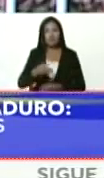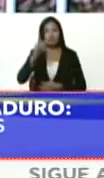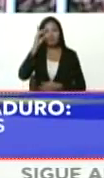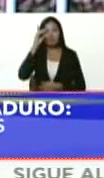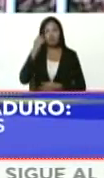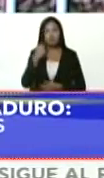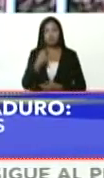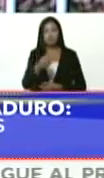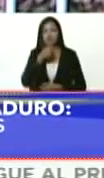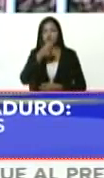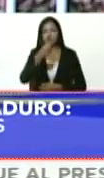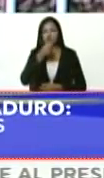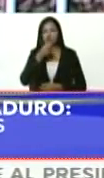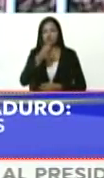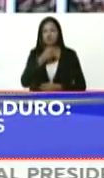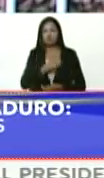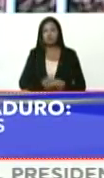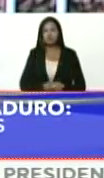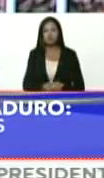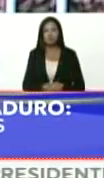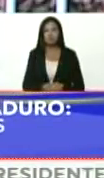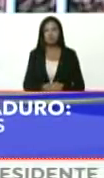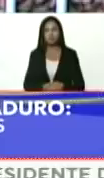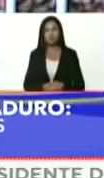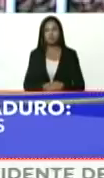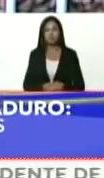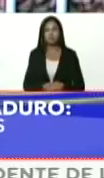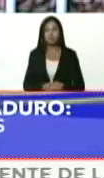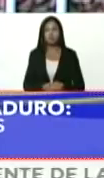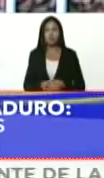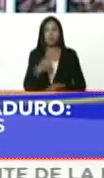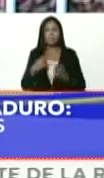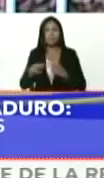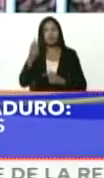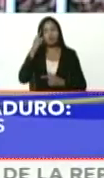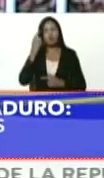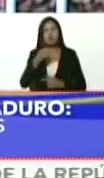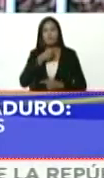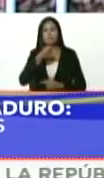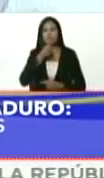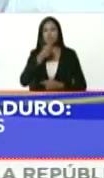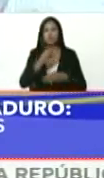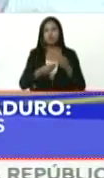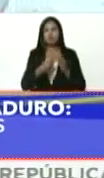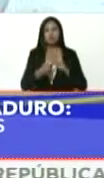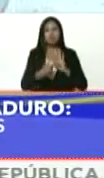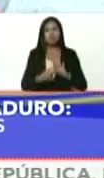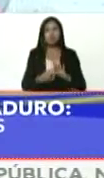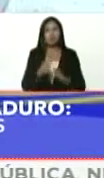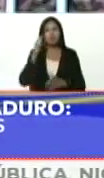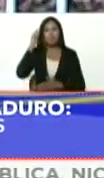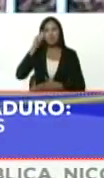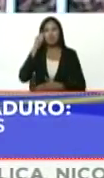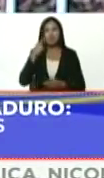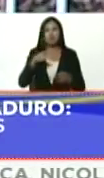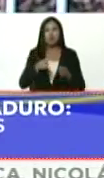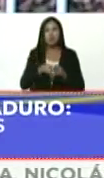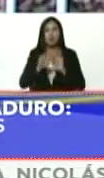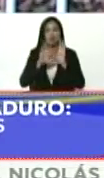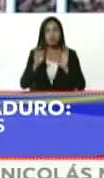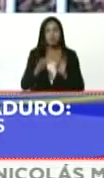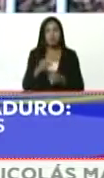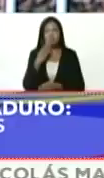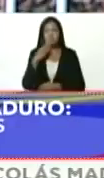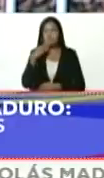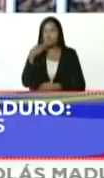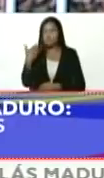dio una rueda de prensa al mediodía y presentó un video que es una